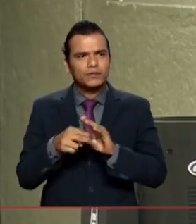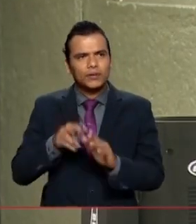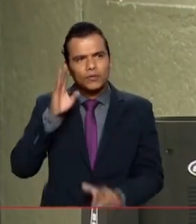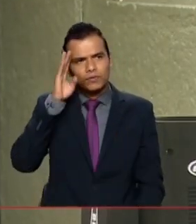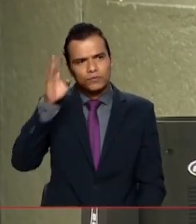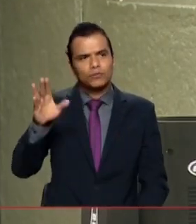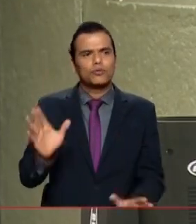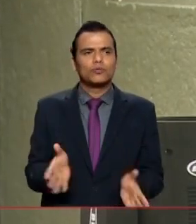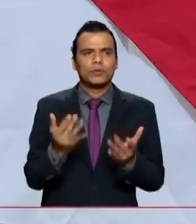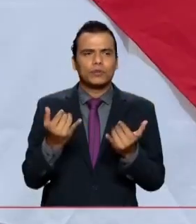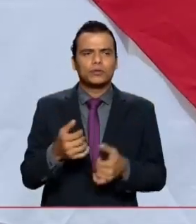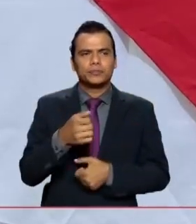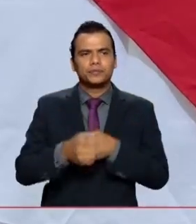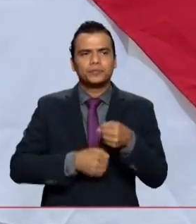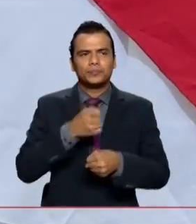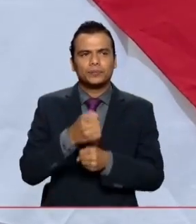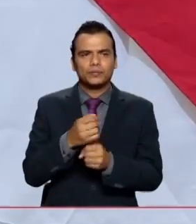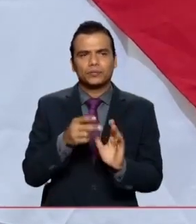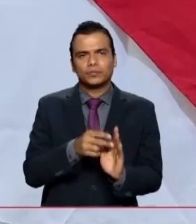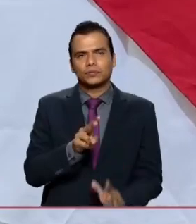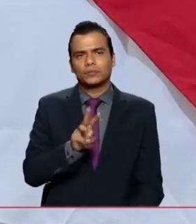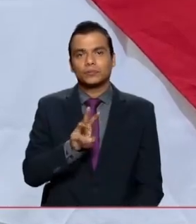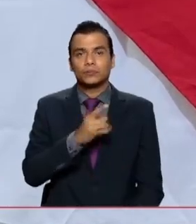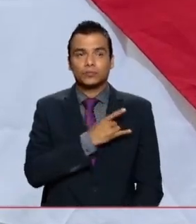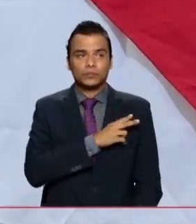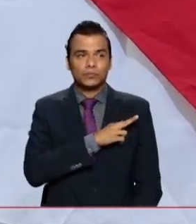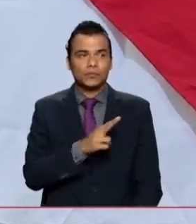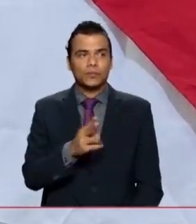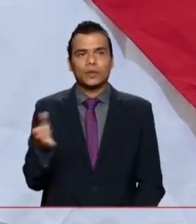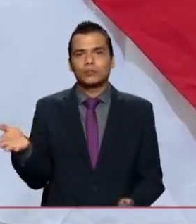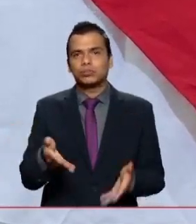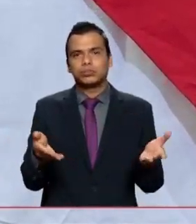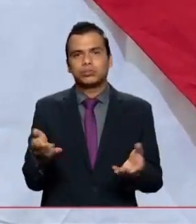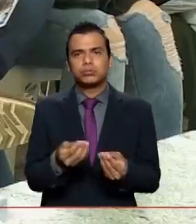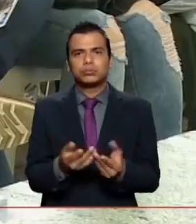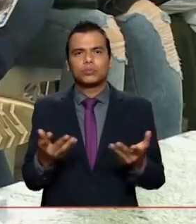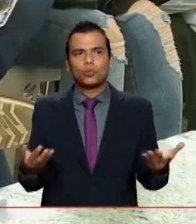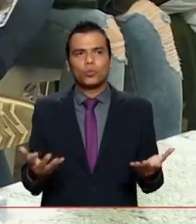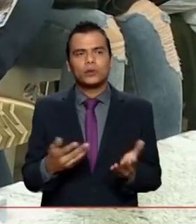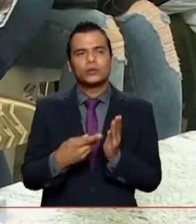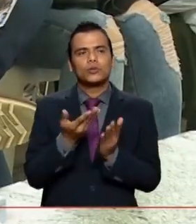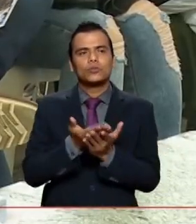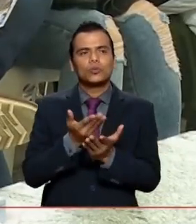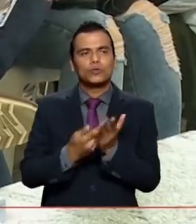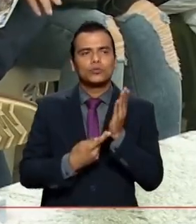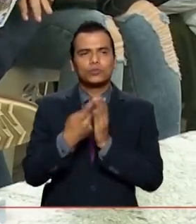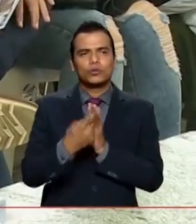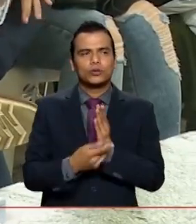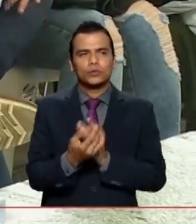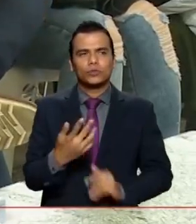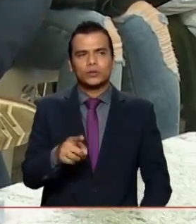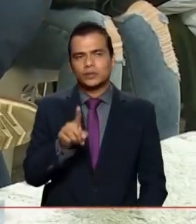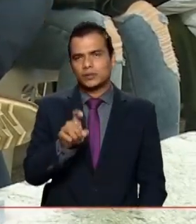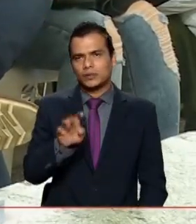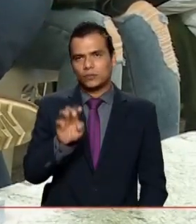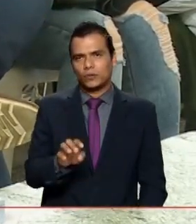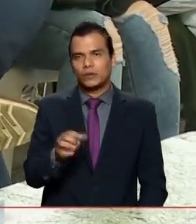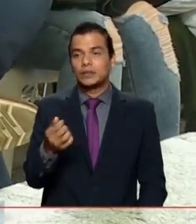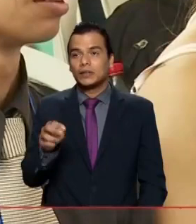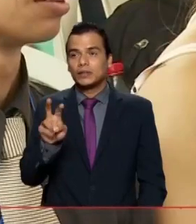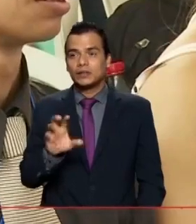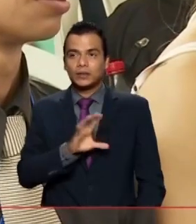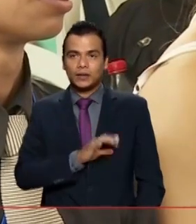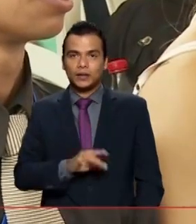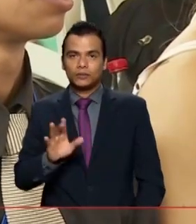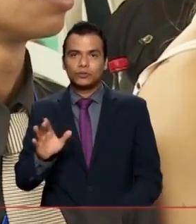Este año la Universidad del Valle se presentó con un total de 69 ponencias, de las cuales 17 provienen de la sede Cali